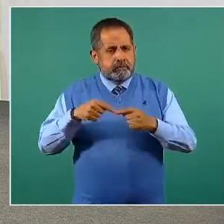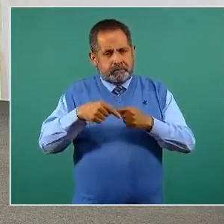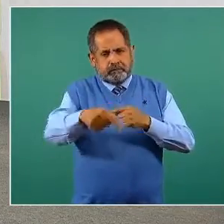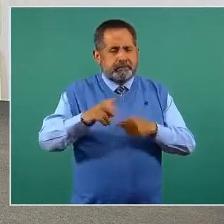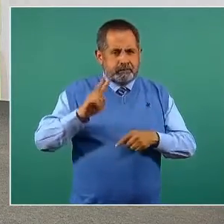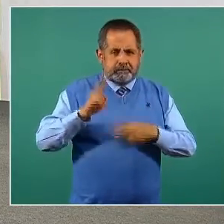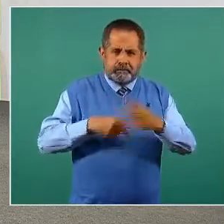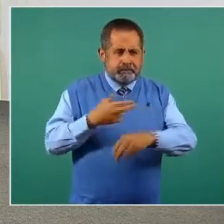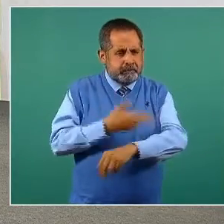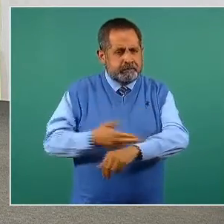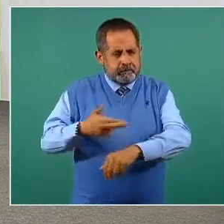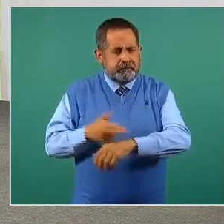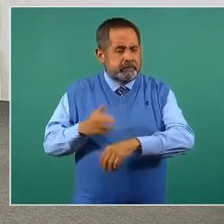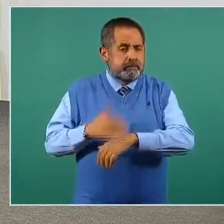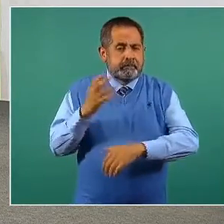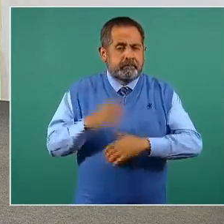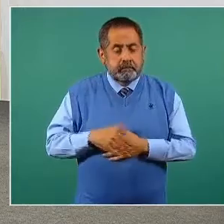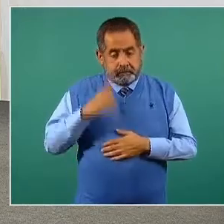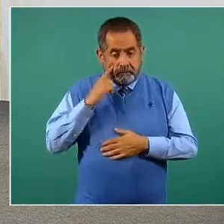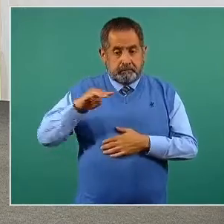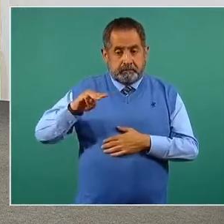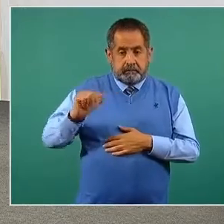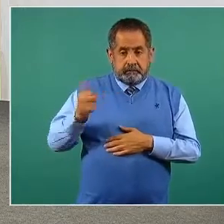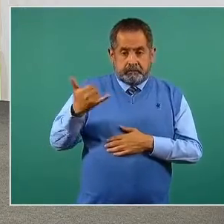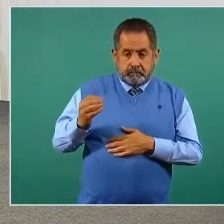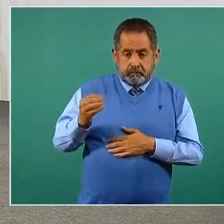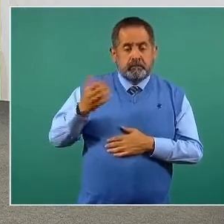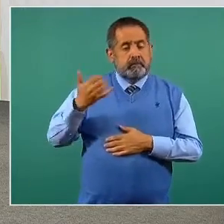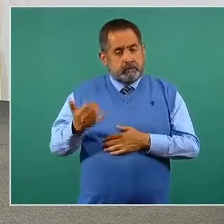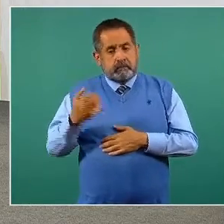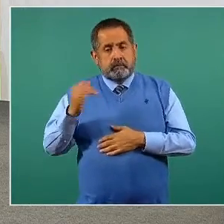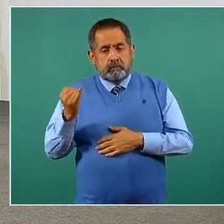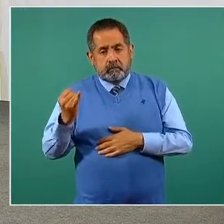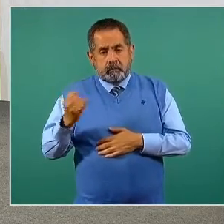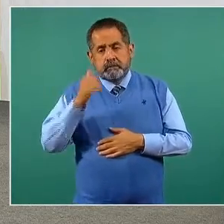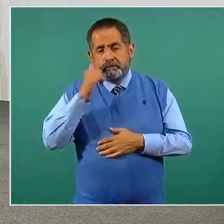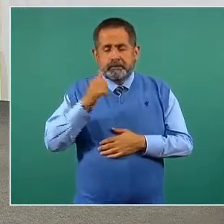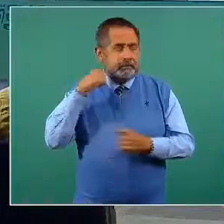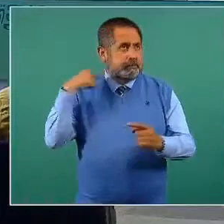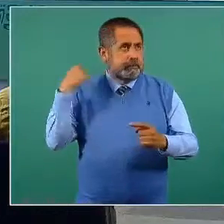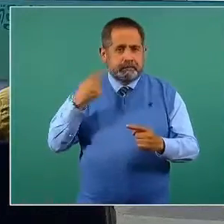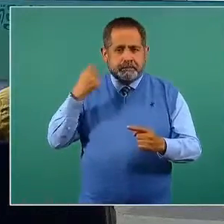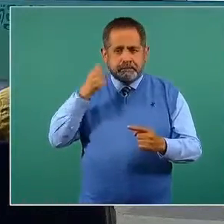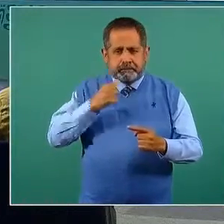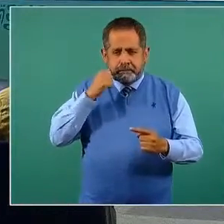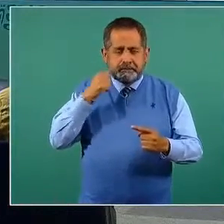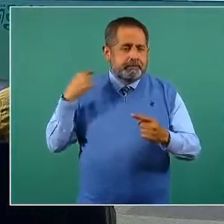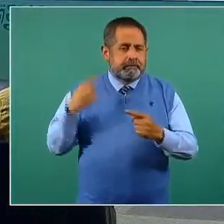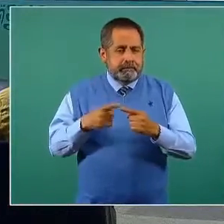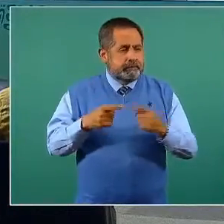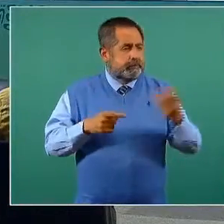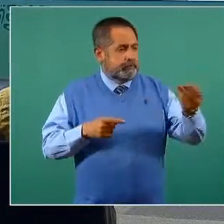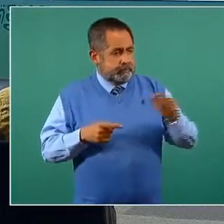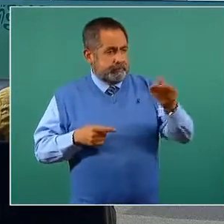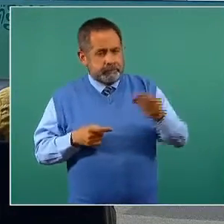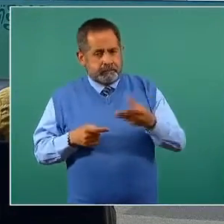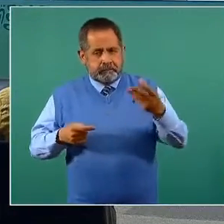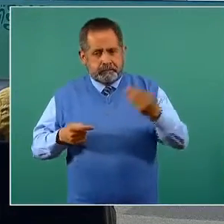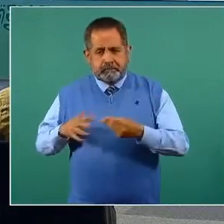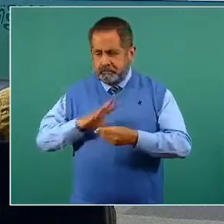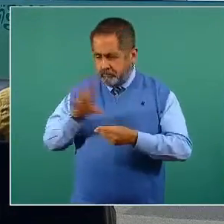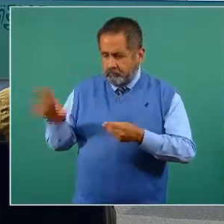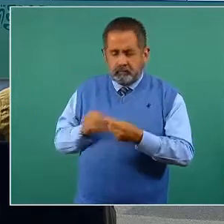qué? Porque mayo y junio normalmente son los meses también en el año en donde se empieza a hacer los